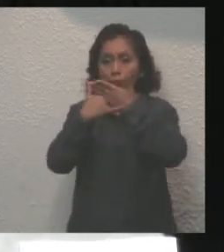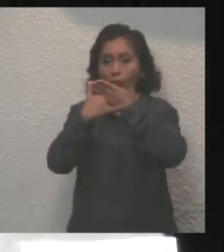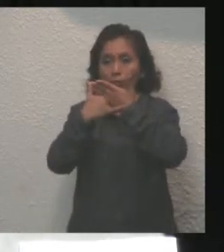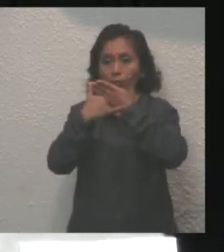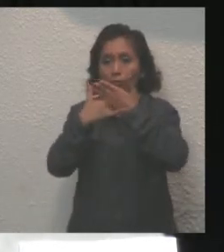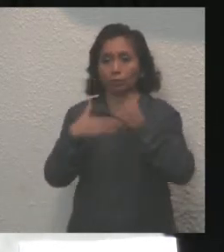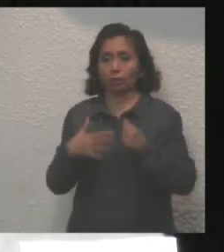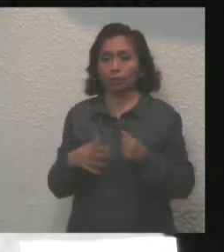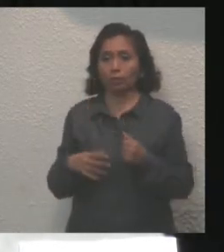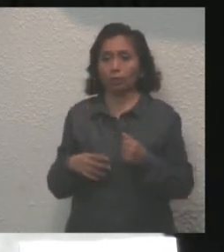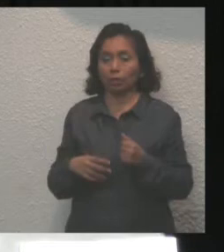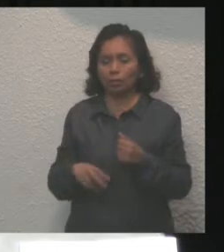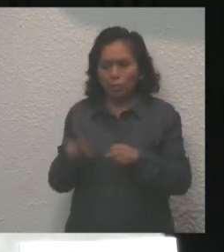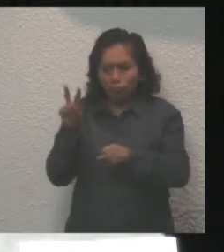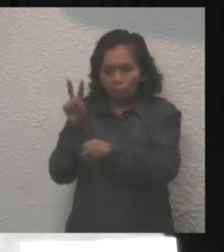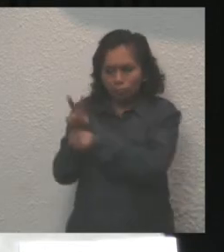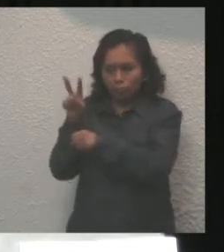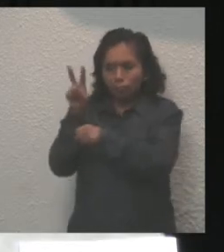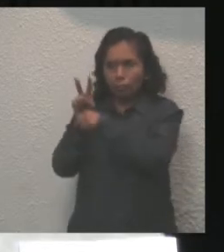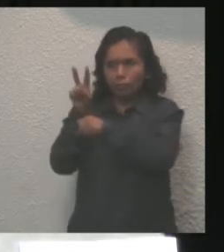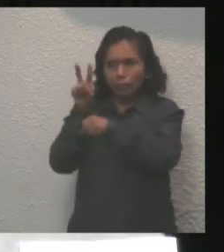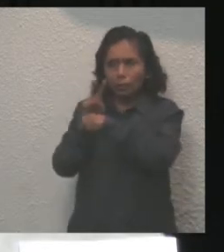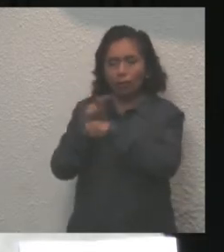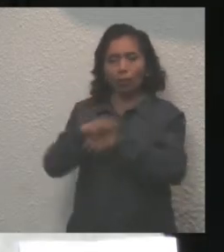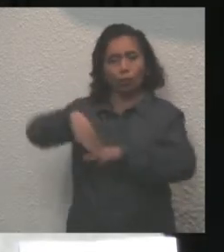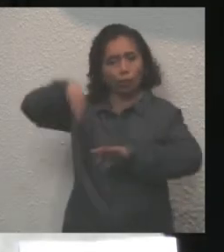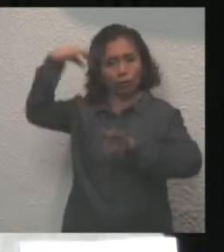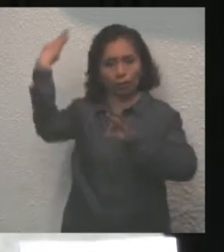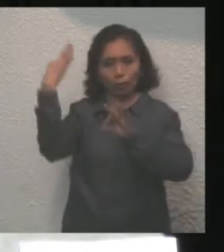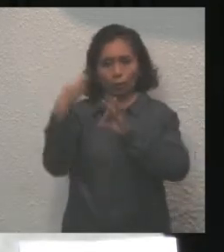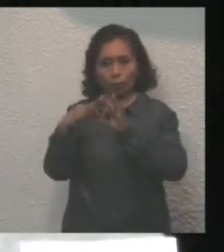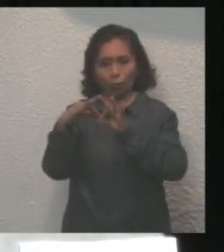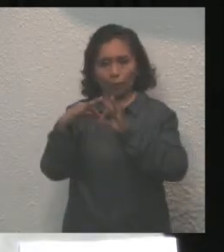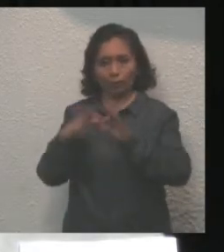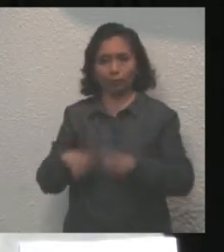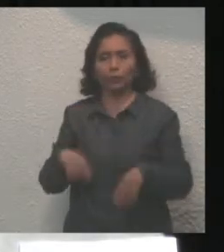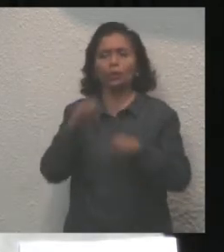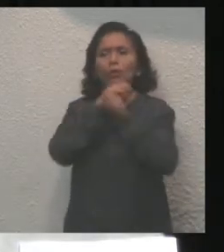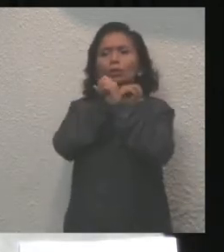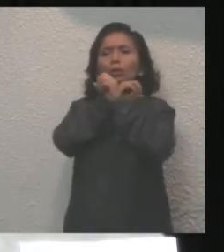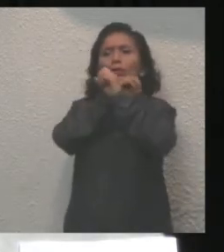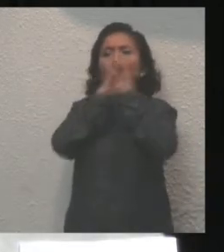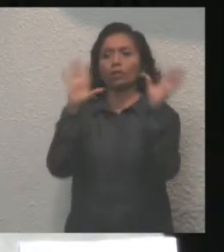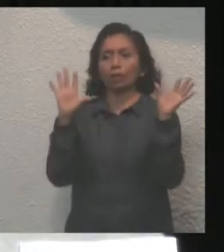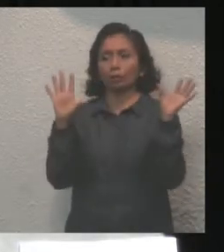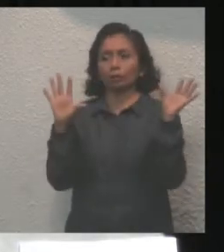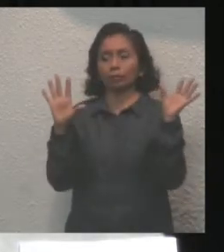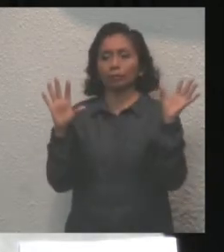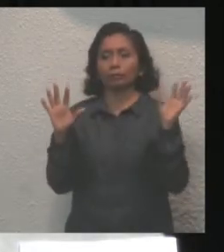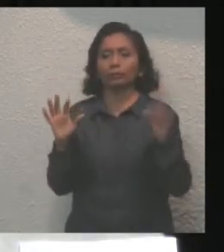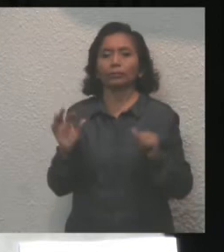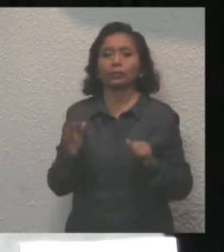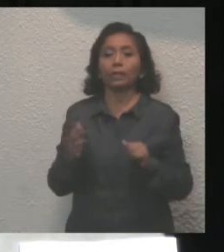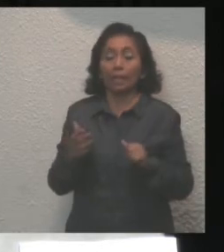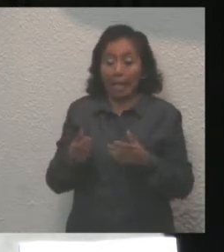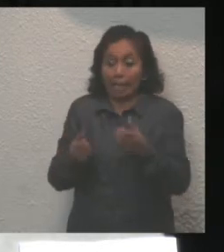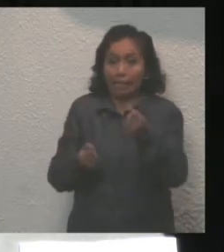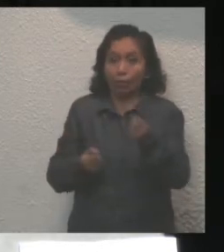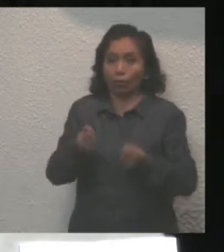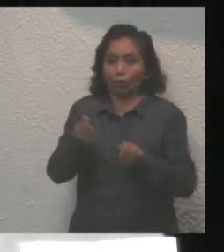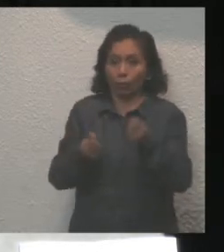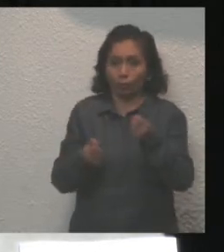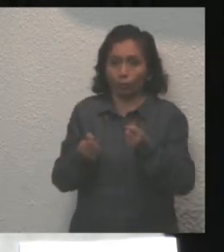seremos verdaderos vigilantes de que se cumpla. Tenemos claro que el ejercicio de la administración